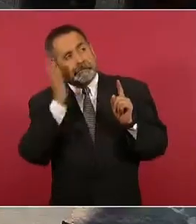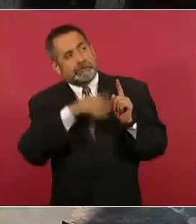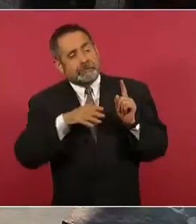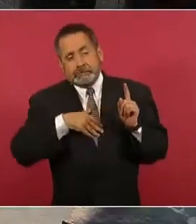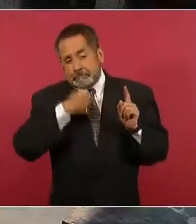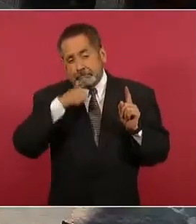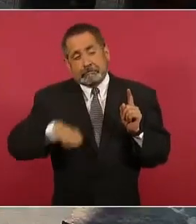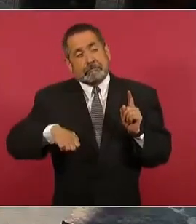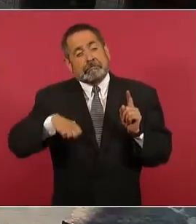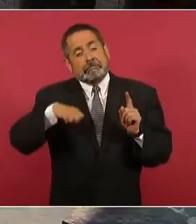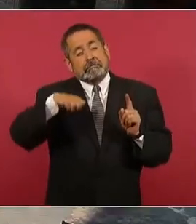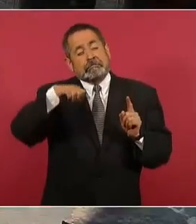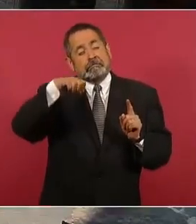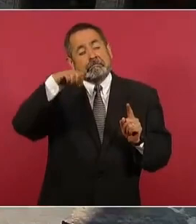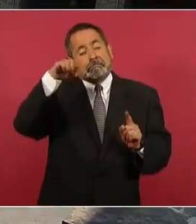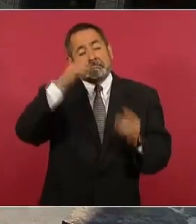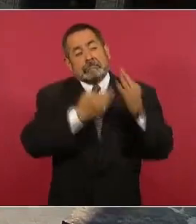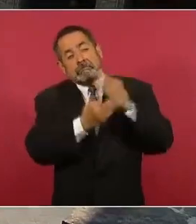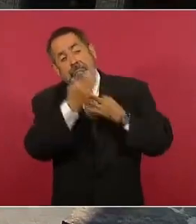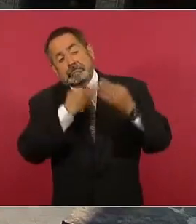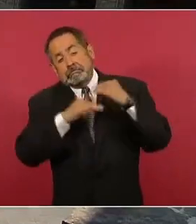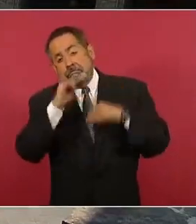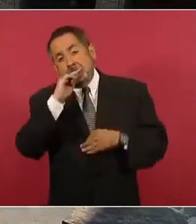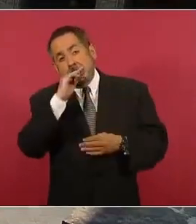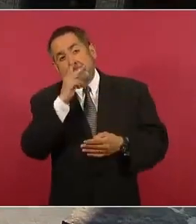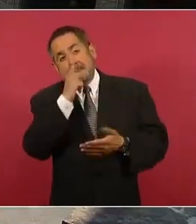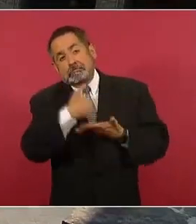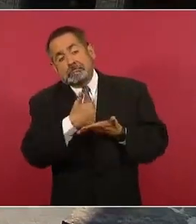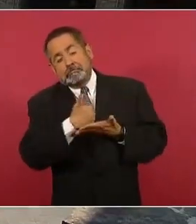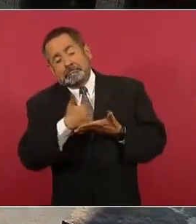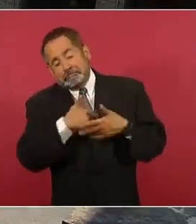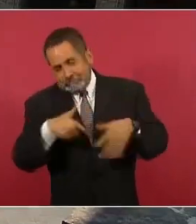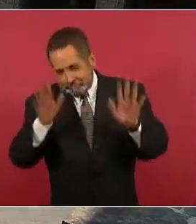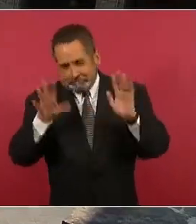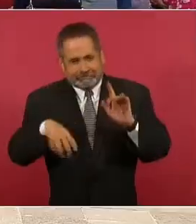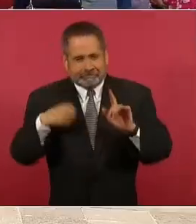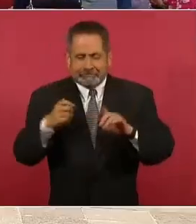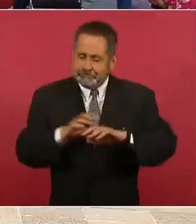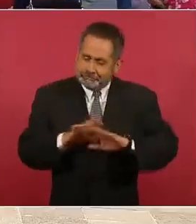de la cuenta. Pero